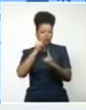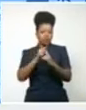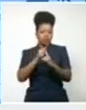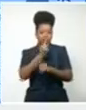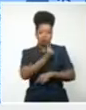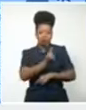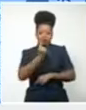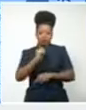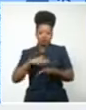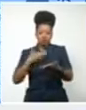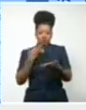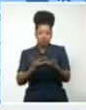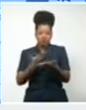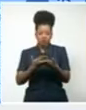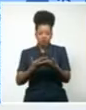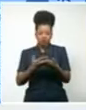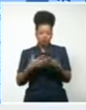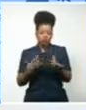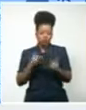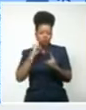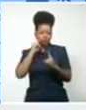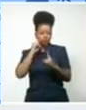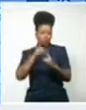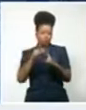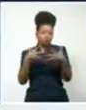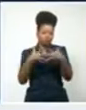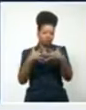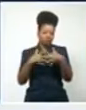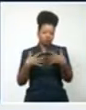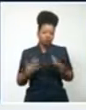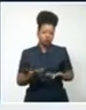es la complementación? Mira,